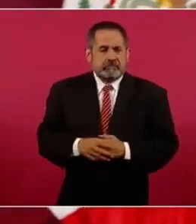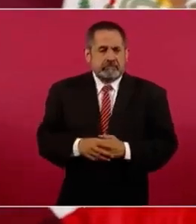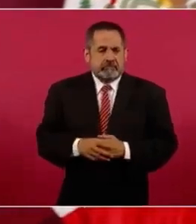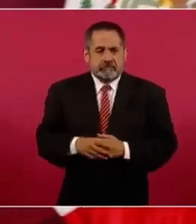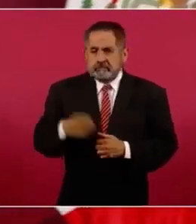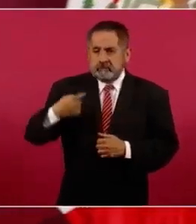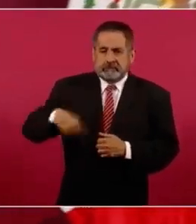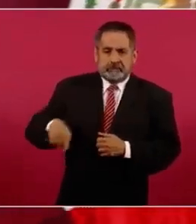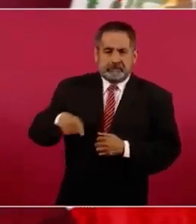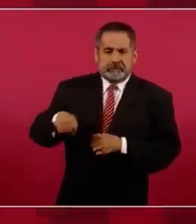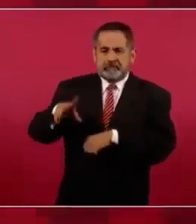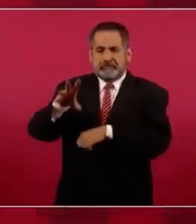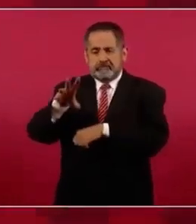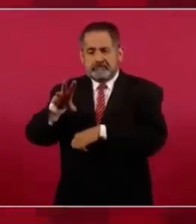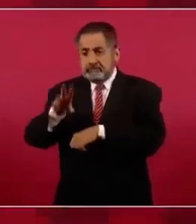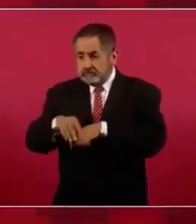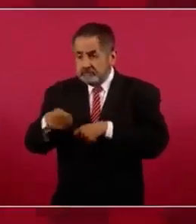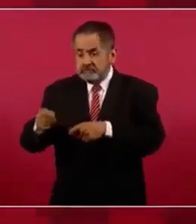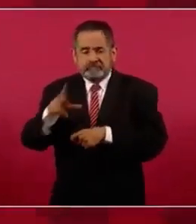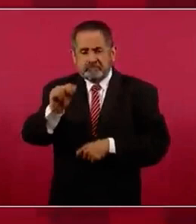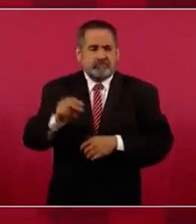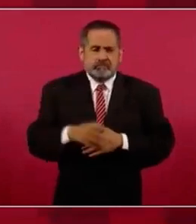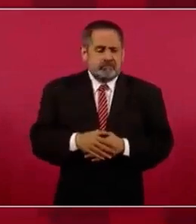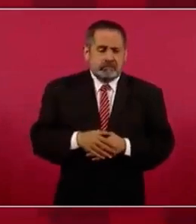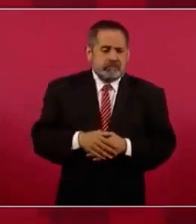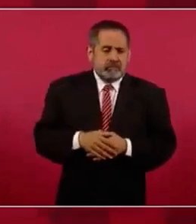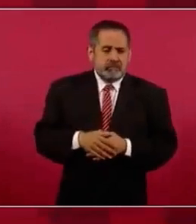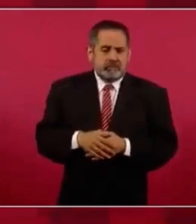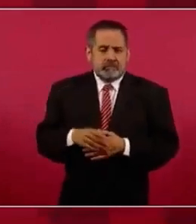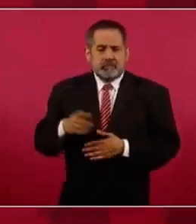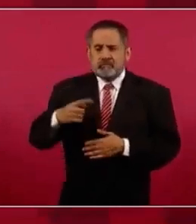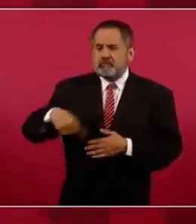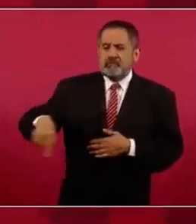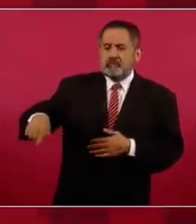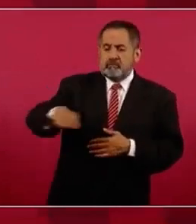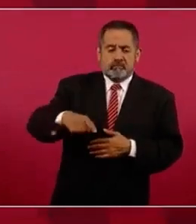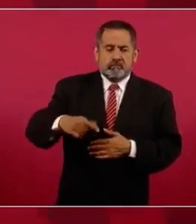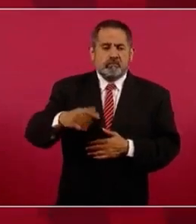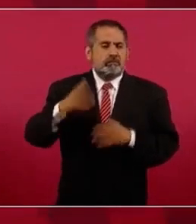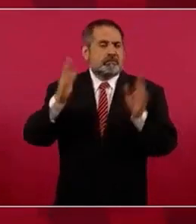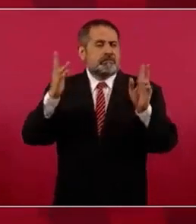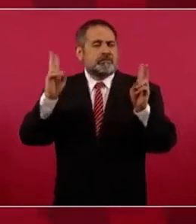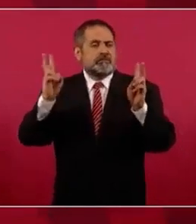autorizado, como decía el poeta, nadie tiene derecho a lo superfluo